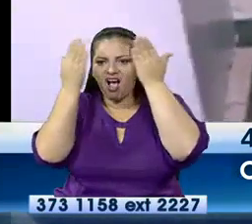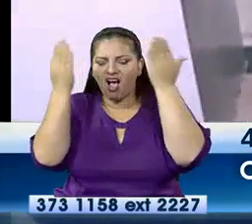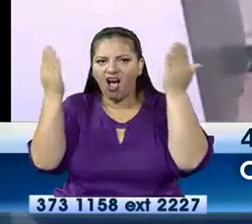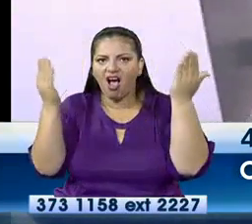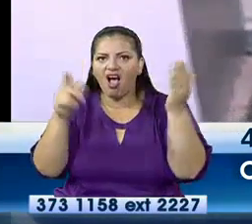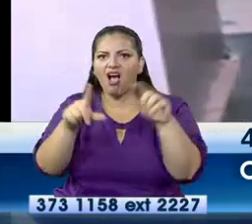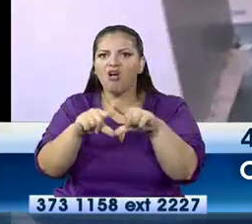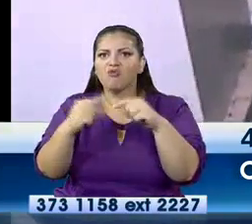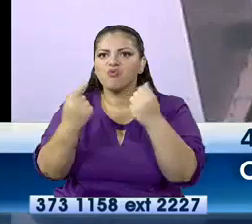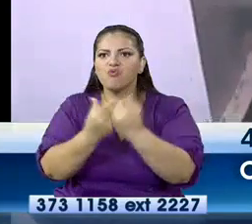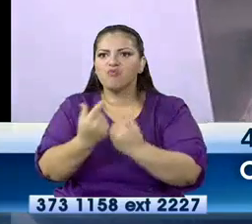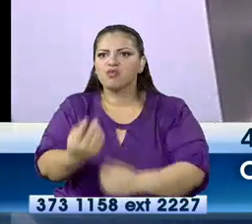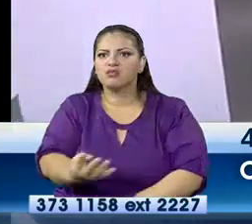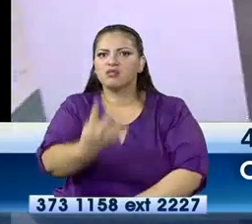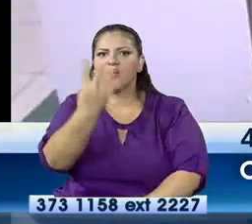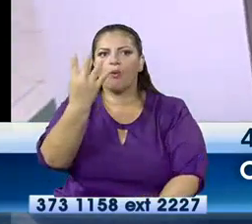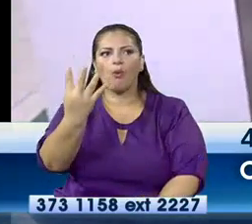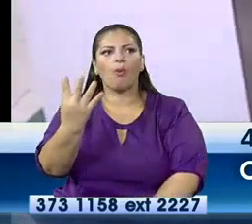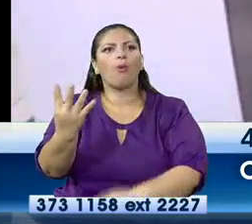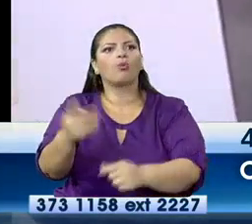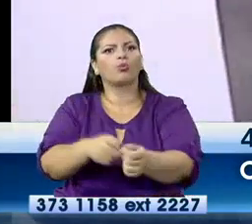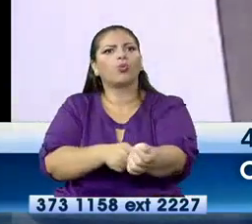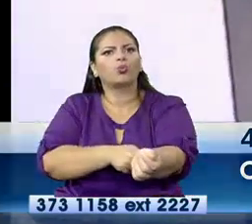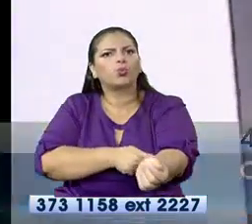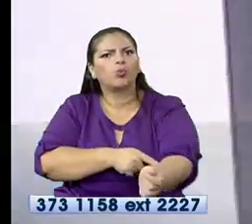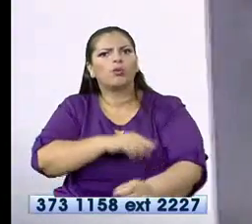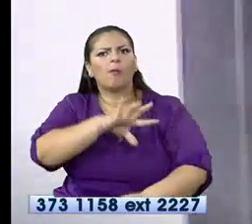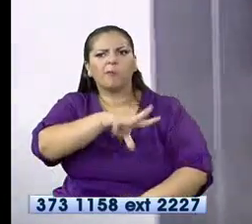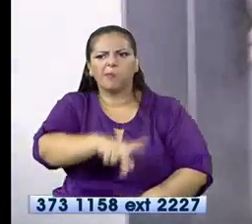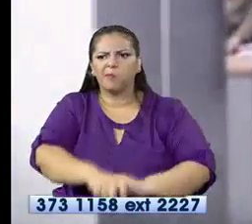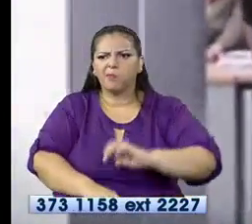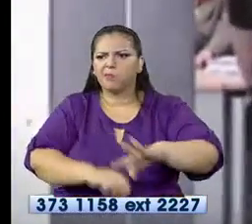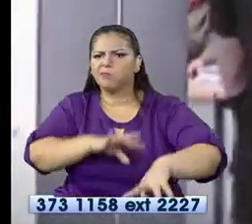de realizar este tipo de hechos delictivos. Informó Roselena Vázquez.